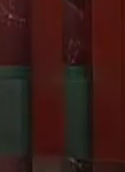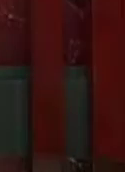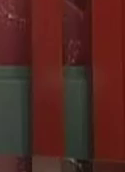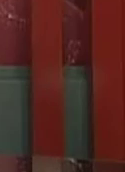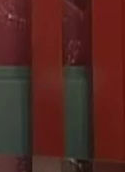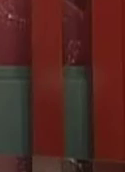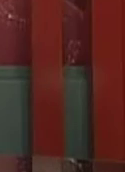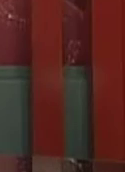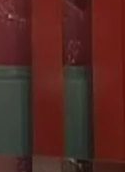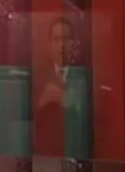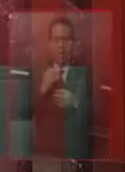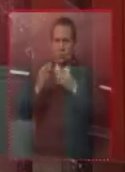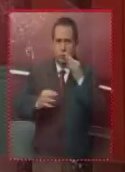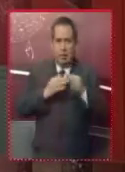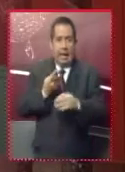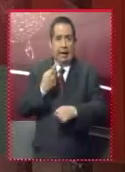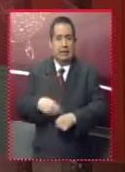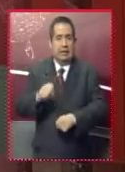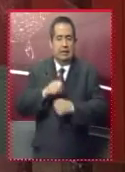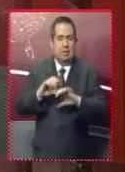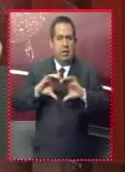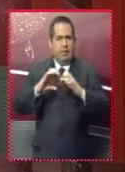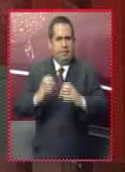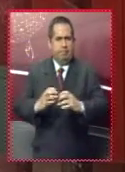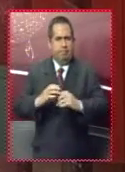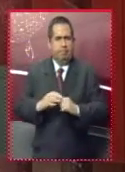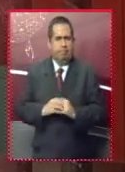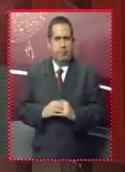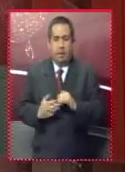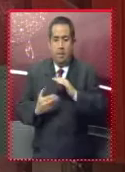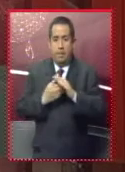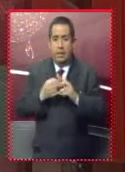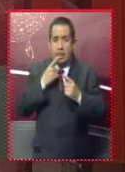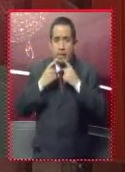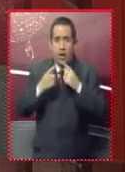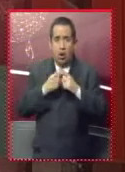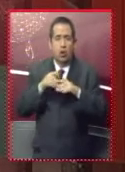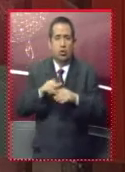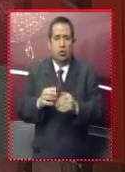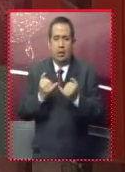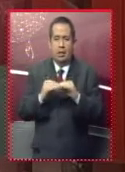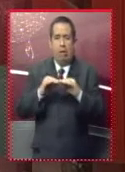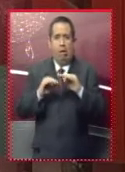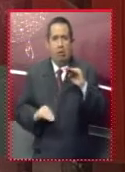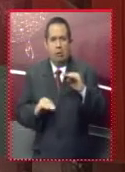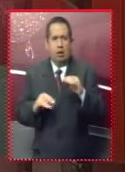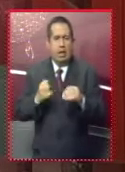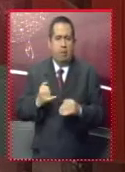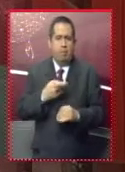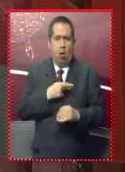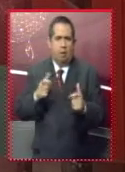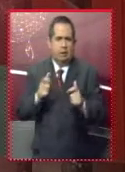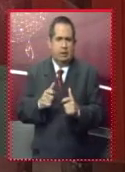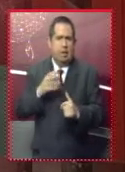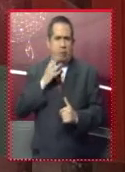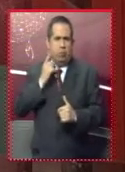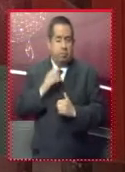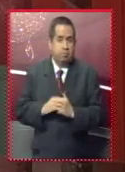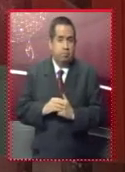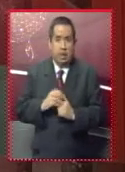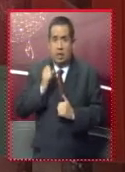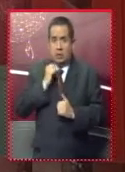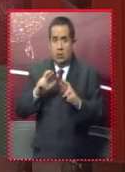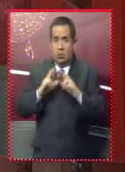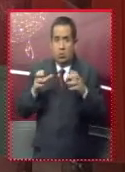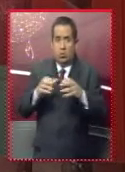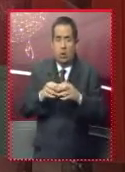Bienvenidos a una emisión más de esta semana en el Congreso. Realizan mesa de diálogo sobre desigualdad y pobreza en la Cámara de Diputados. Senadores se reunieron con